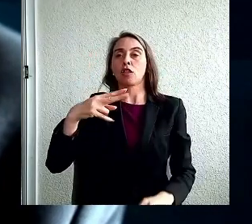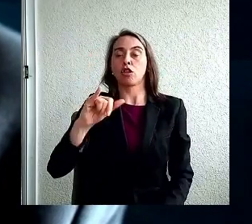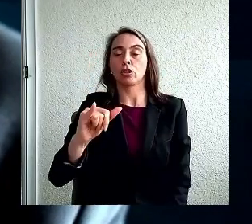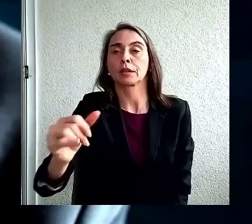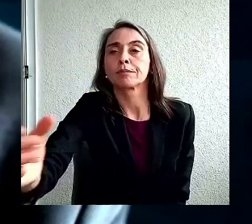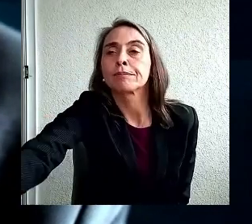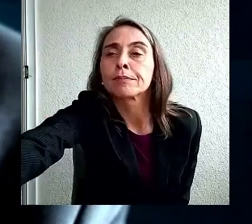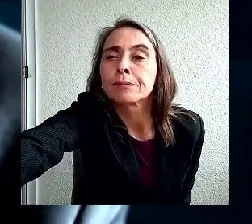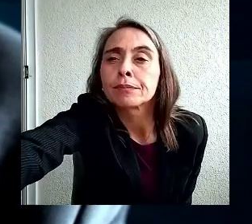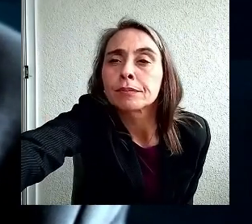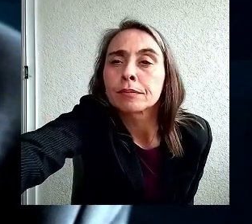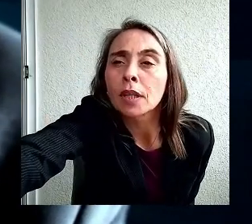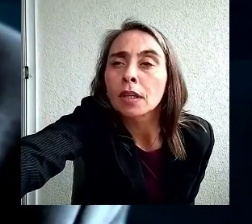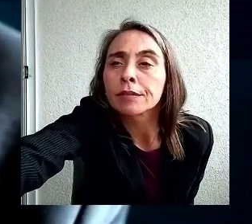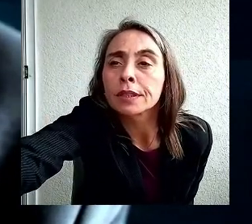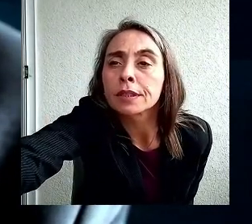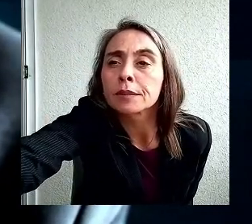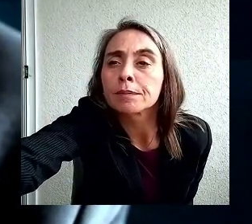So there is this